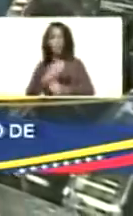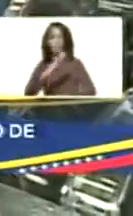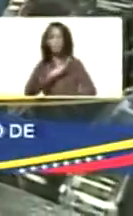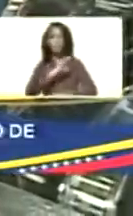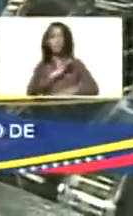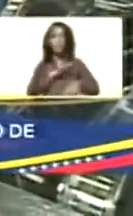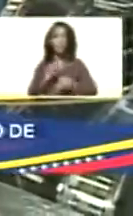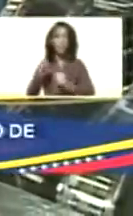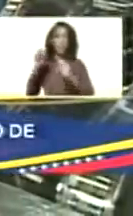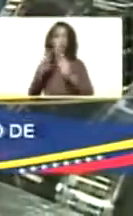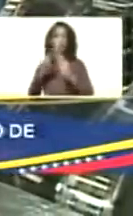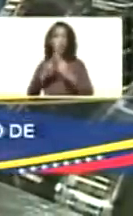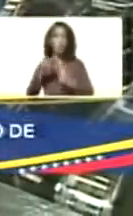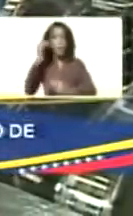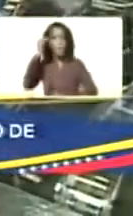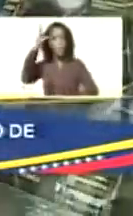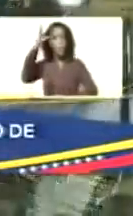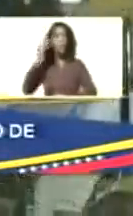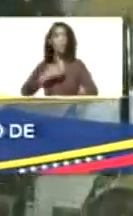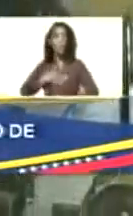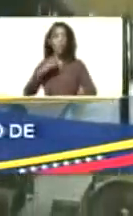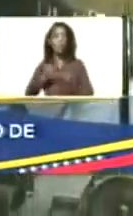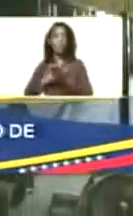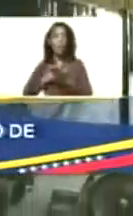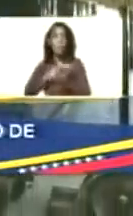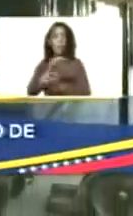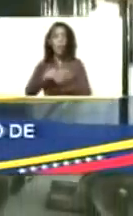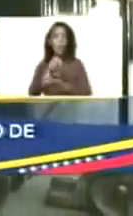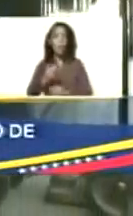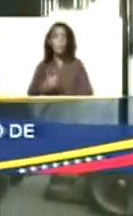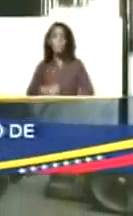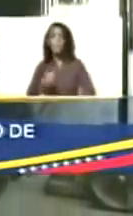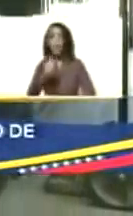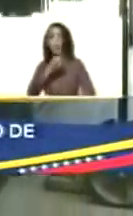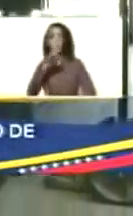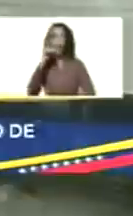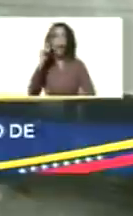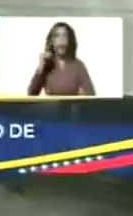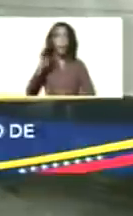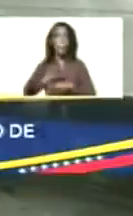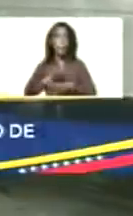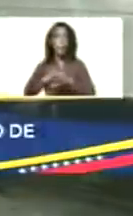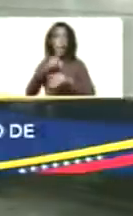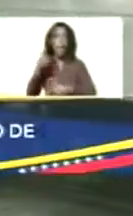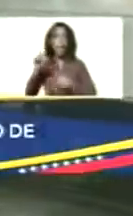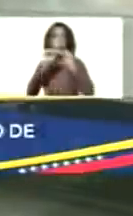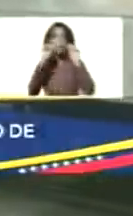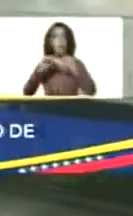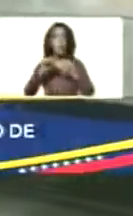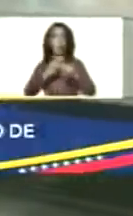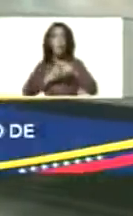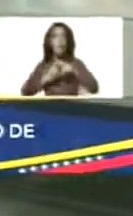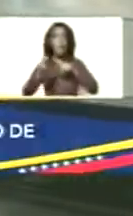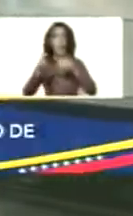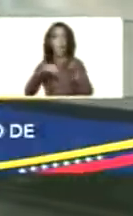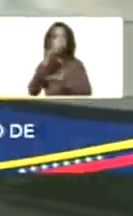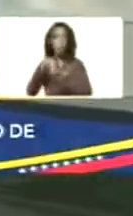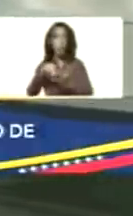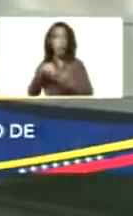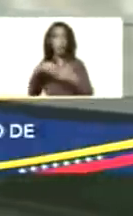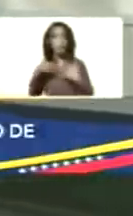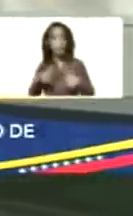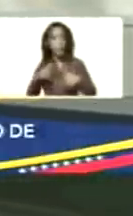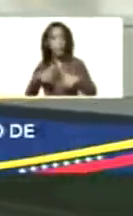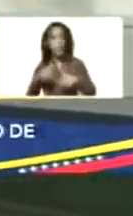del conocimiento, pueden resolver los problemas más trascendentales que puede tener el sistema ferroviario nacional. En este caso,